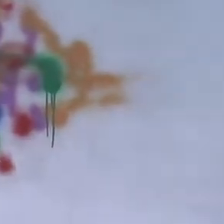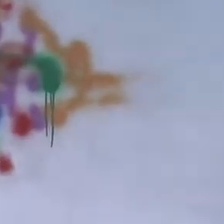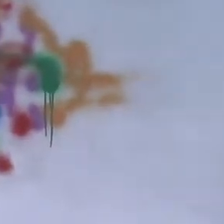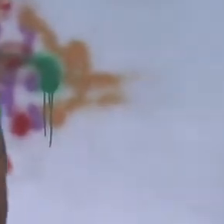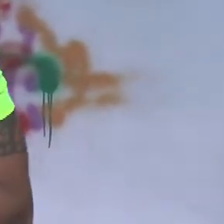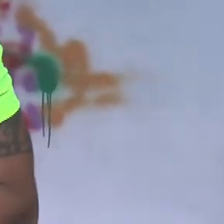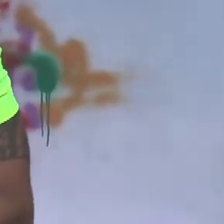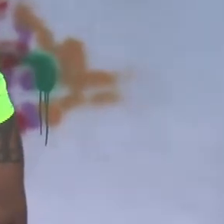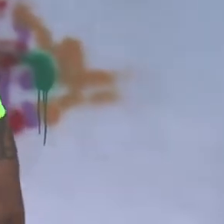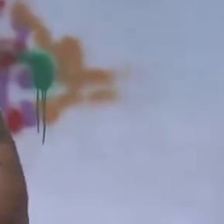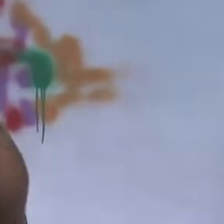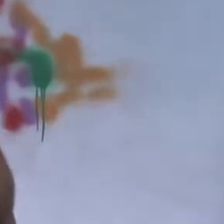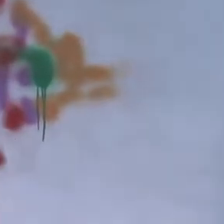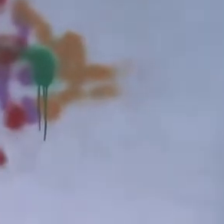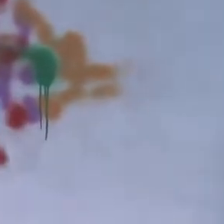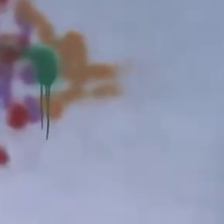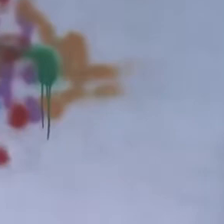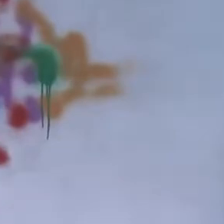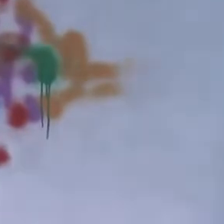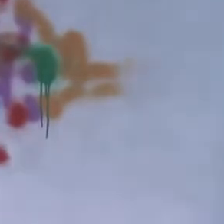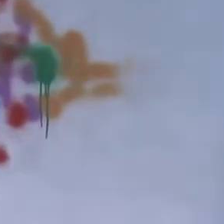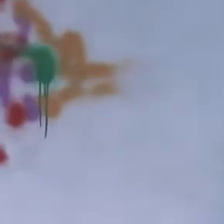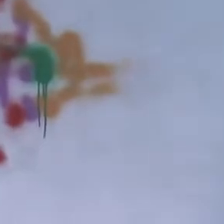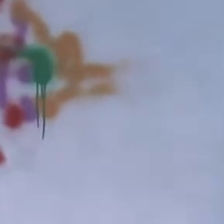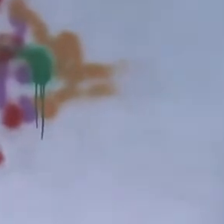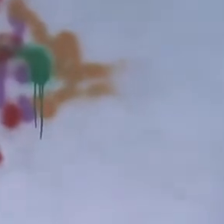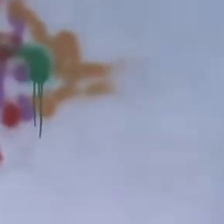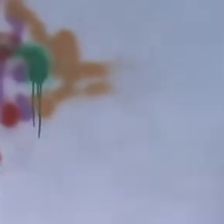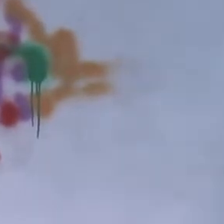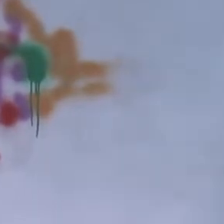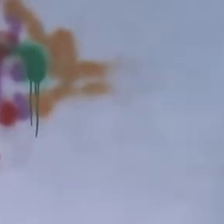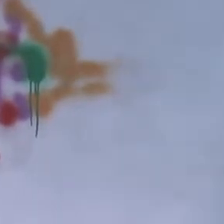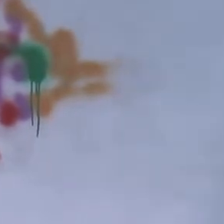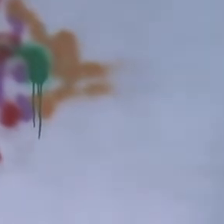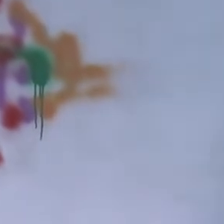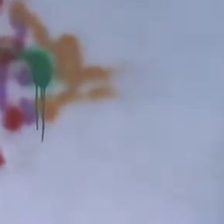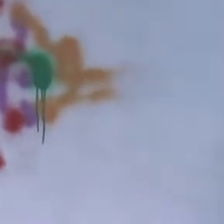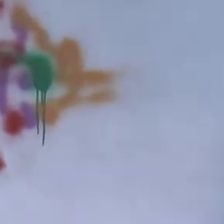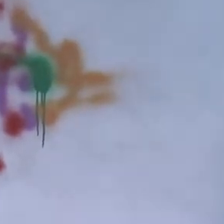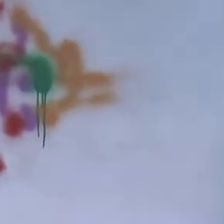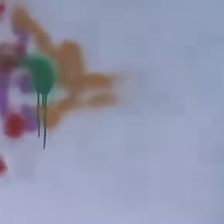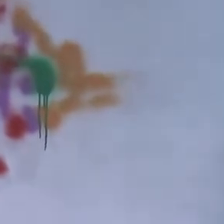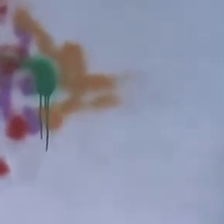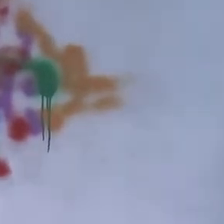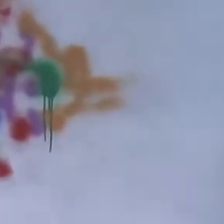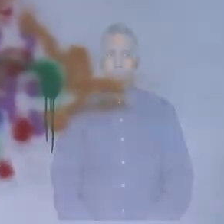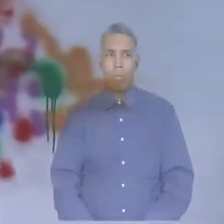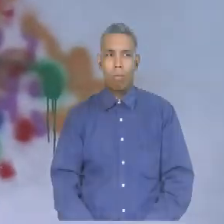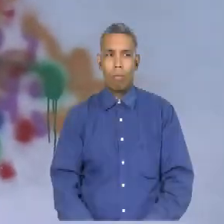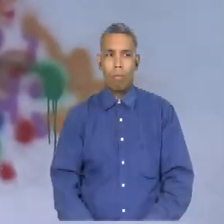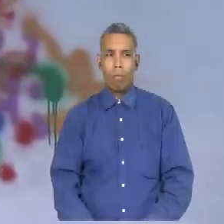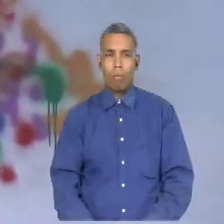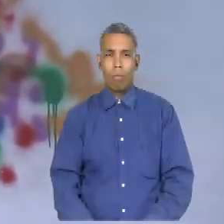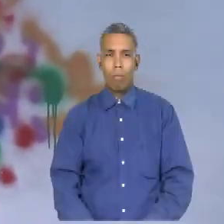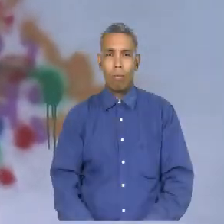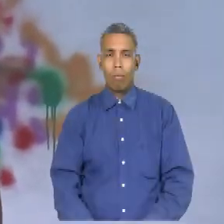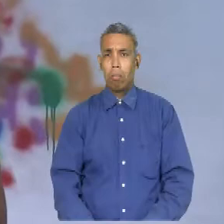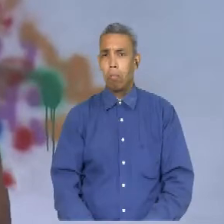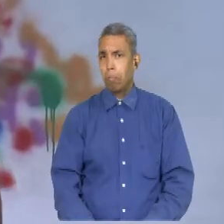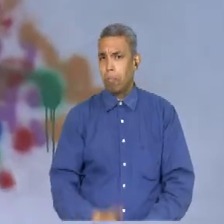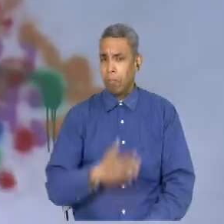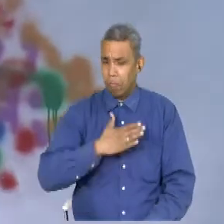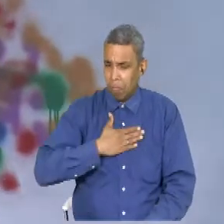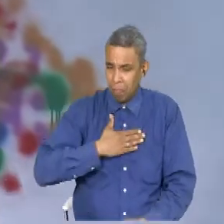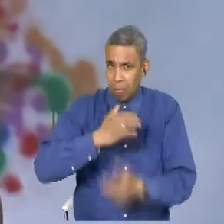implementa un entrenamiento que le va a ayudar mucho a su salud, a su calidad de vida y que les va a ayudar a que